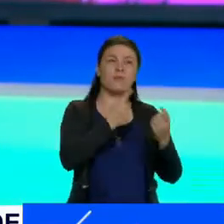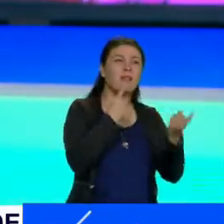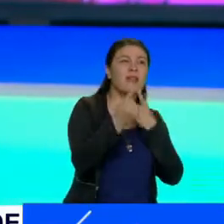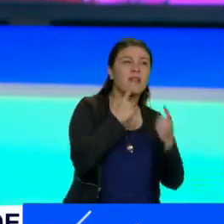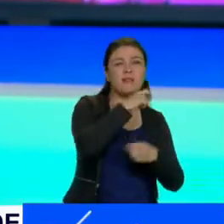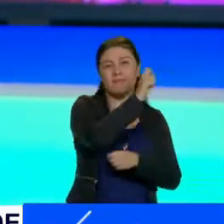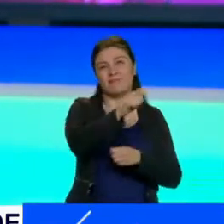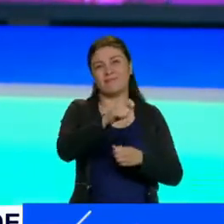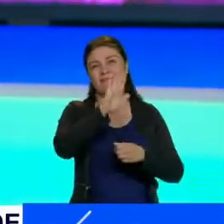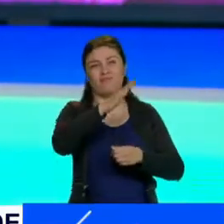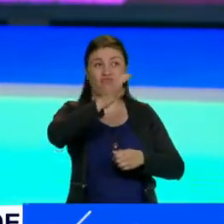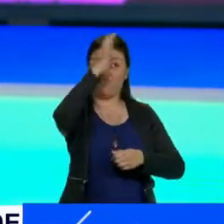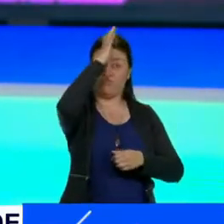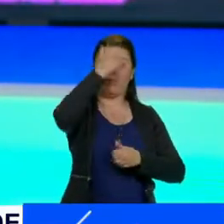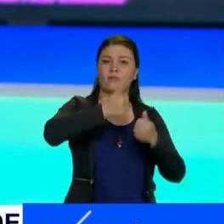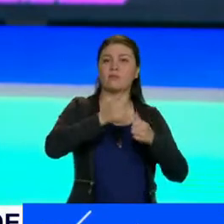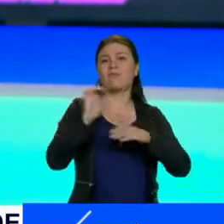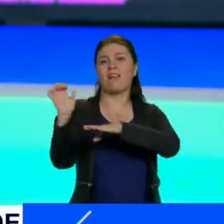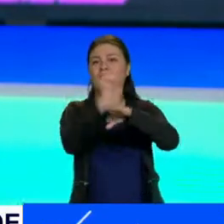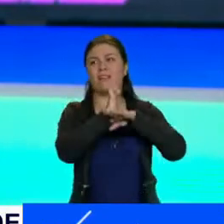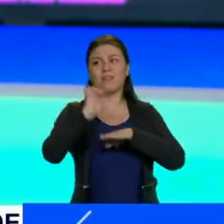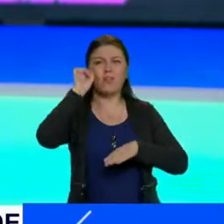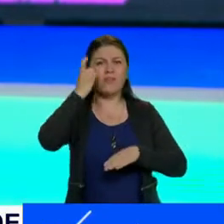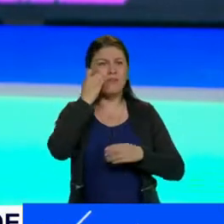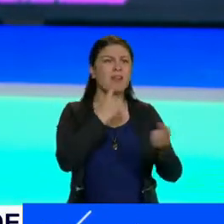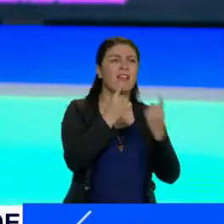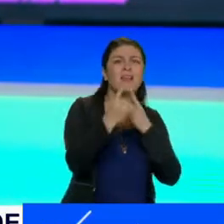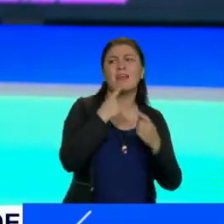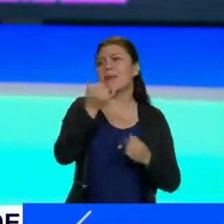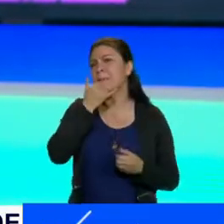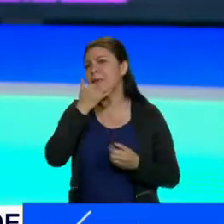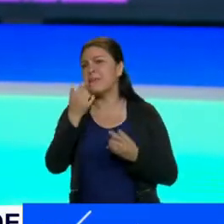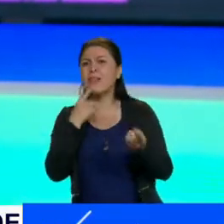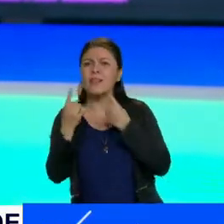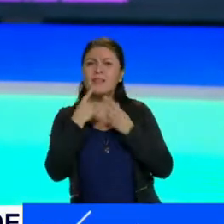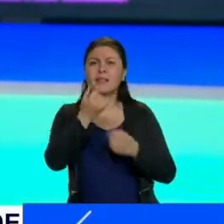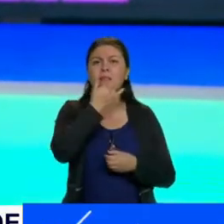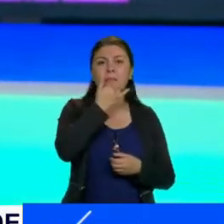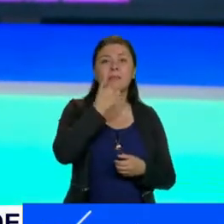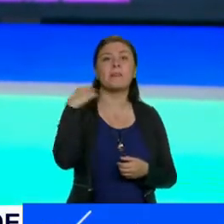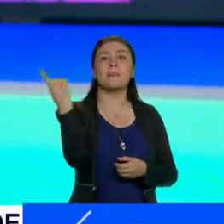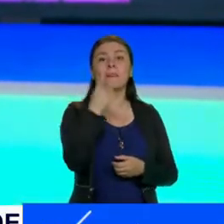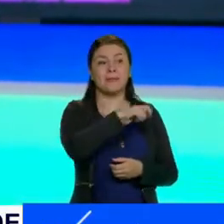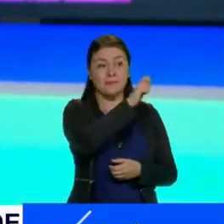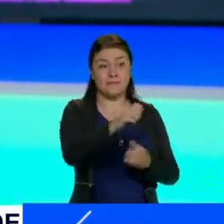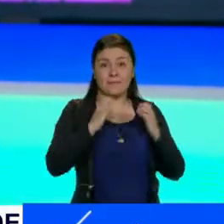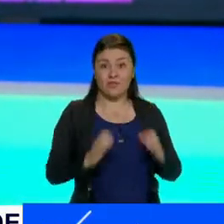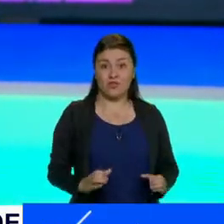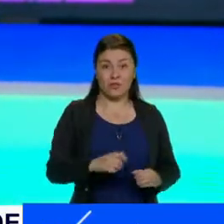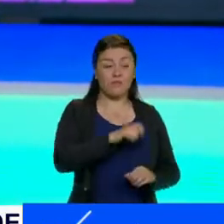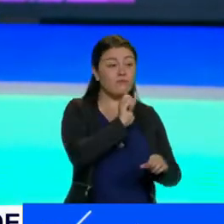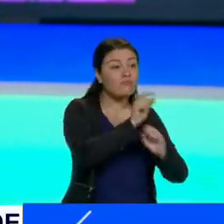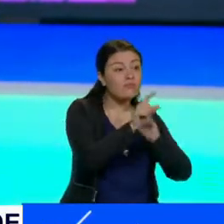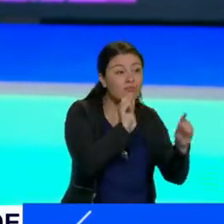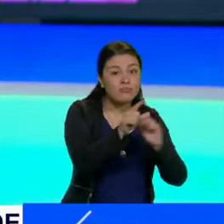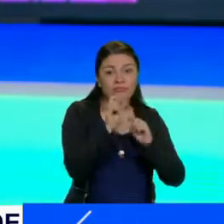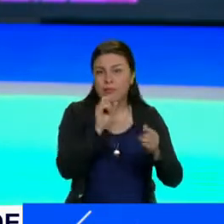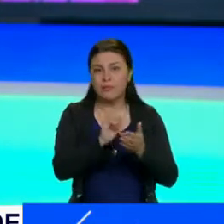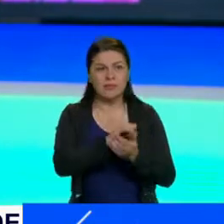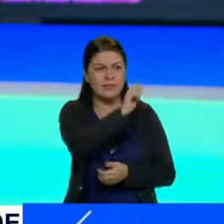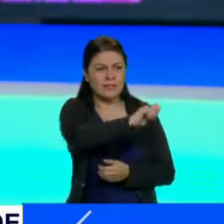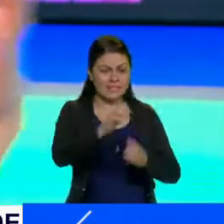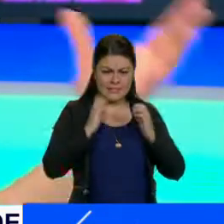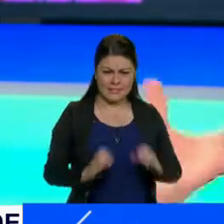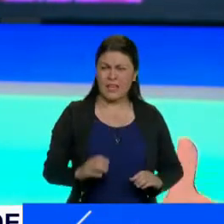entidades gubernamentales, qué pasó, qué se puede hacer, en fin, pero con el ciudadano del común, que es el que finalmente va haciendo esos impactos que